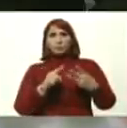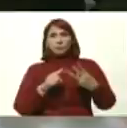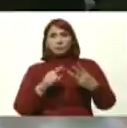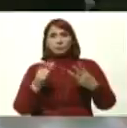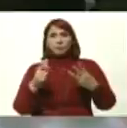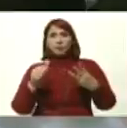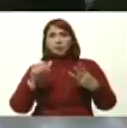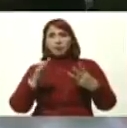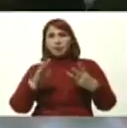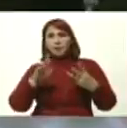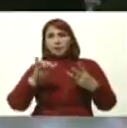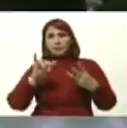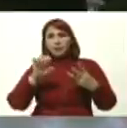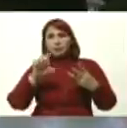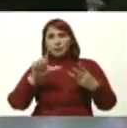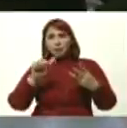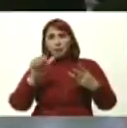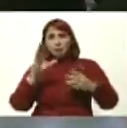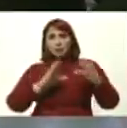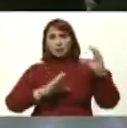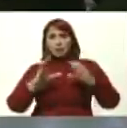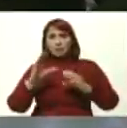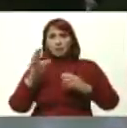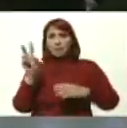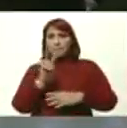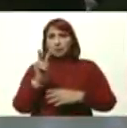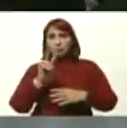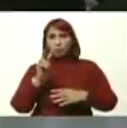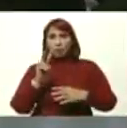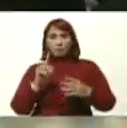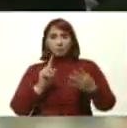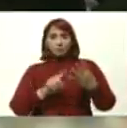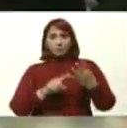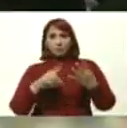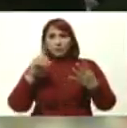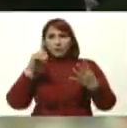Gabriela Jiménez, científica venezolana, Diva